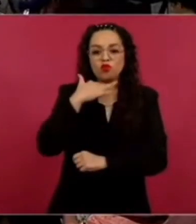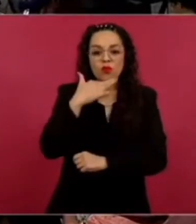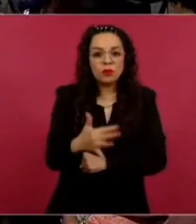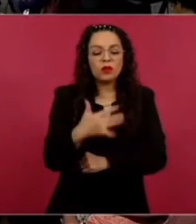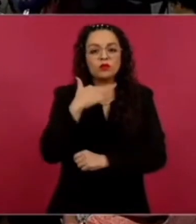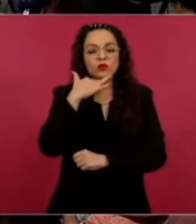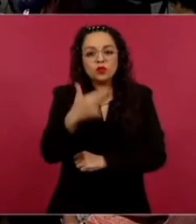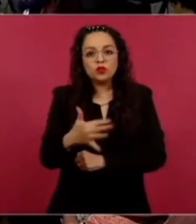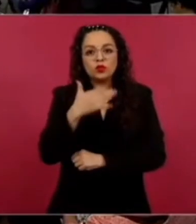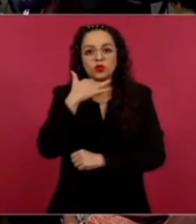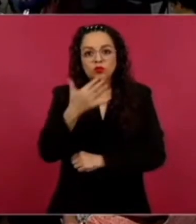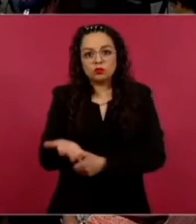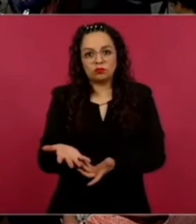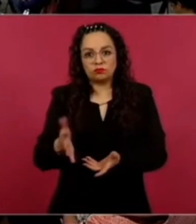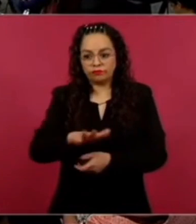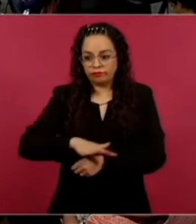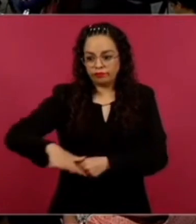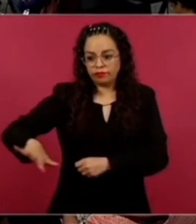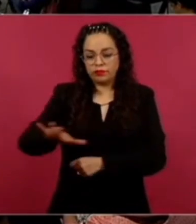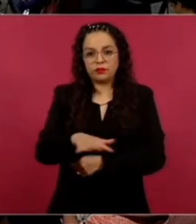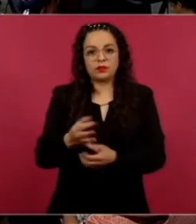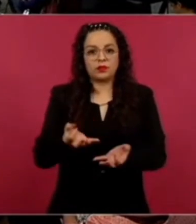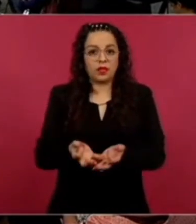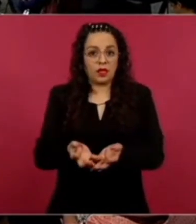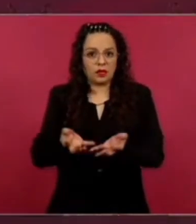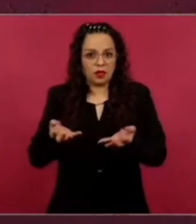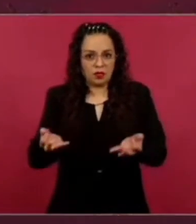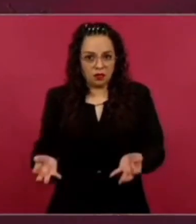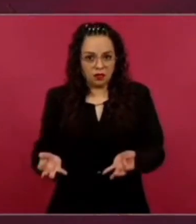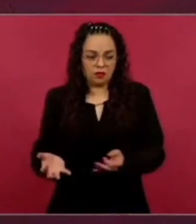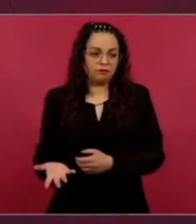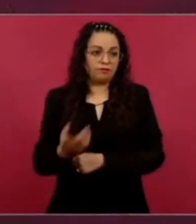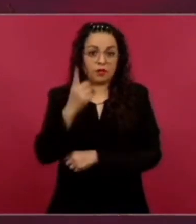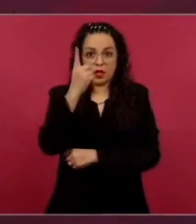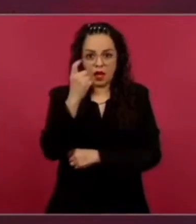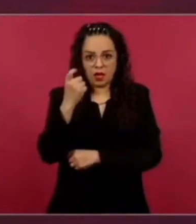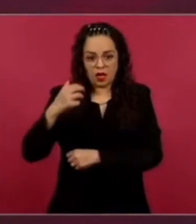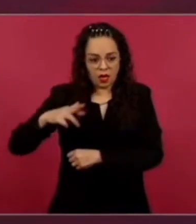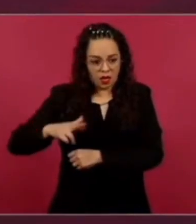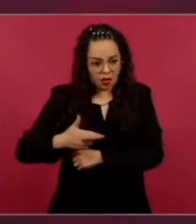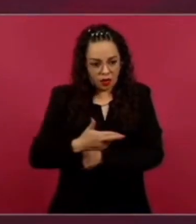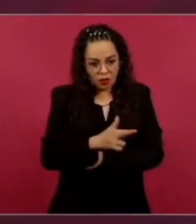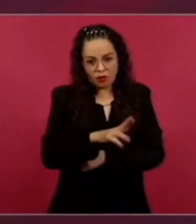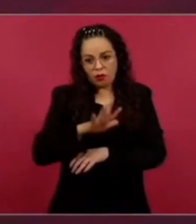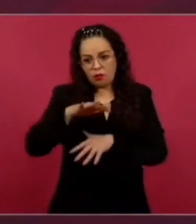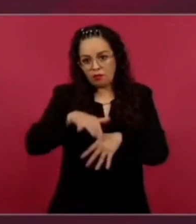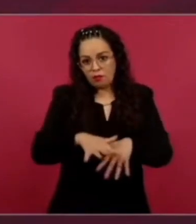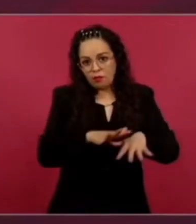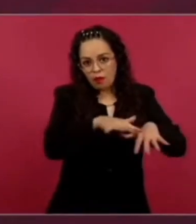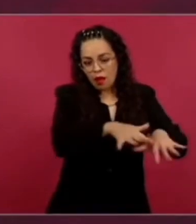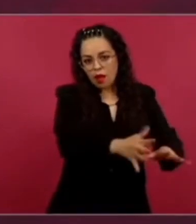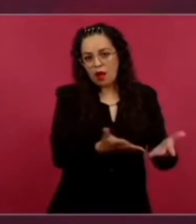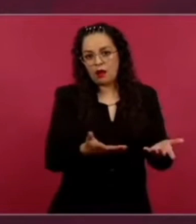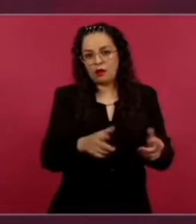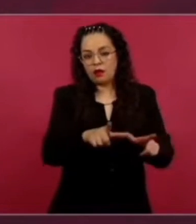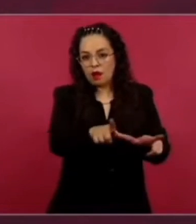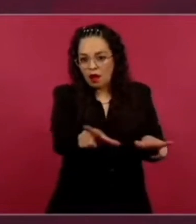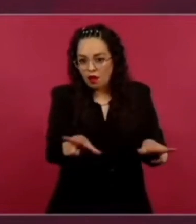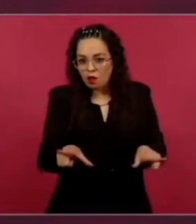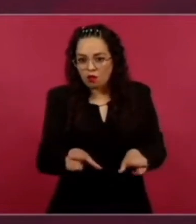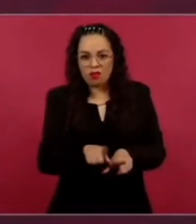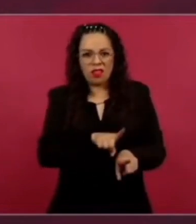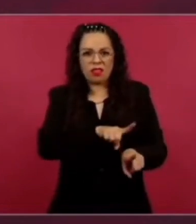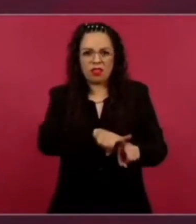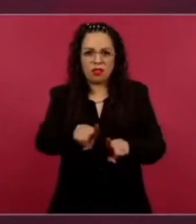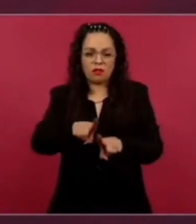en el subsuelo, en las aguas, en todo lo que lleva a